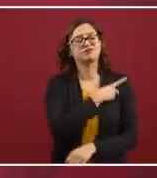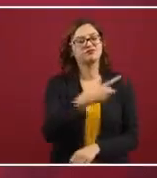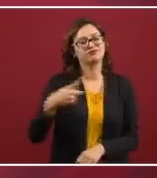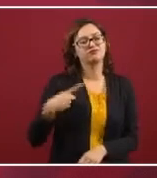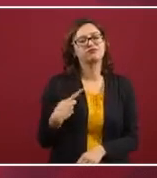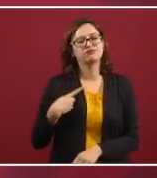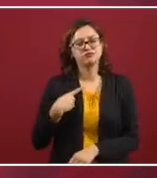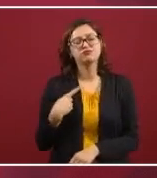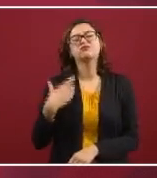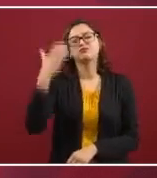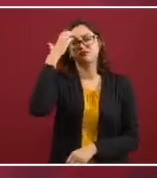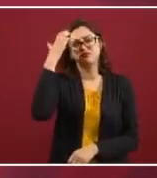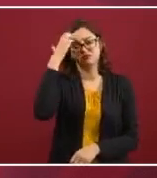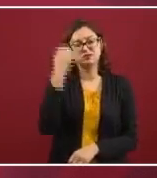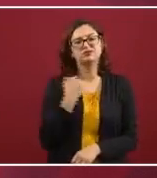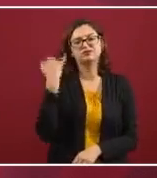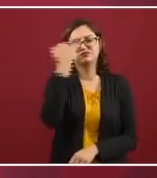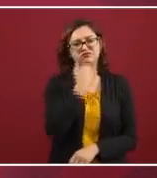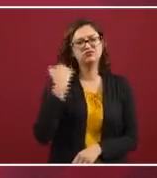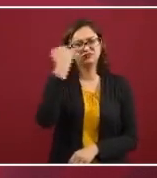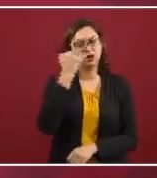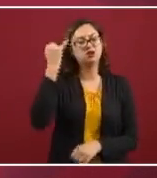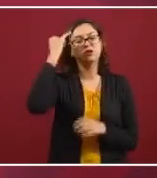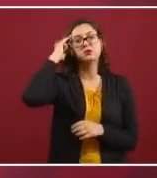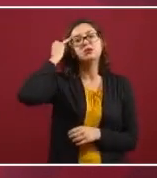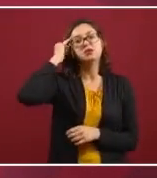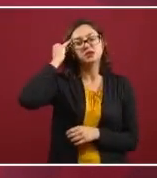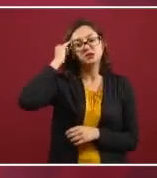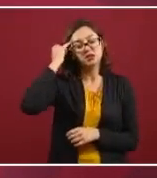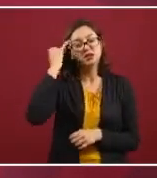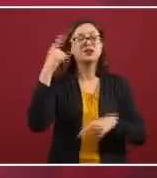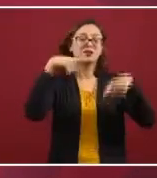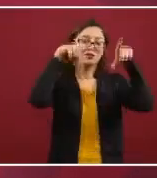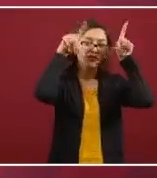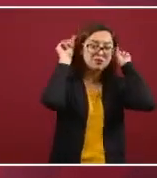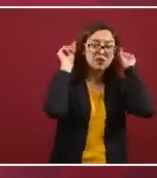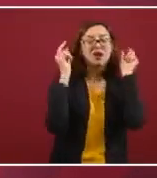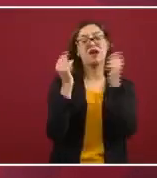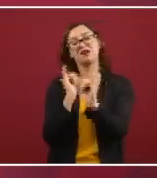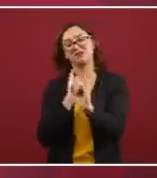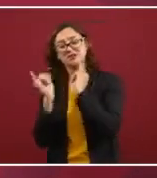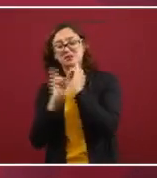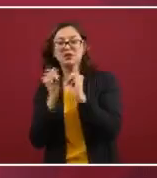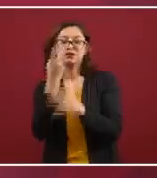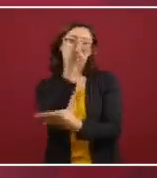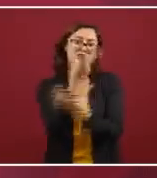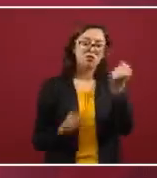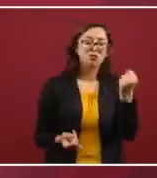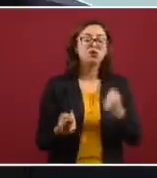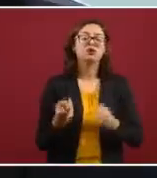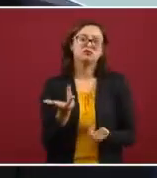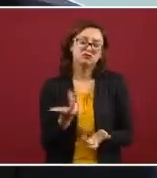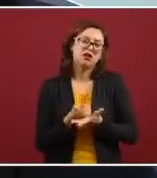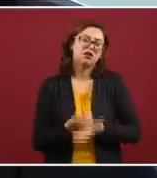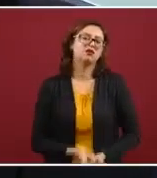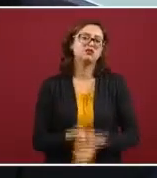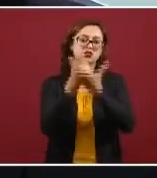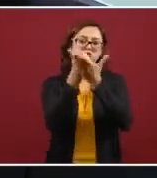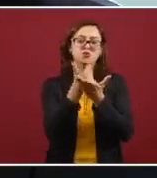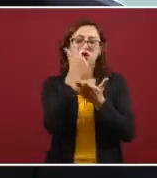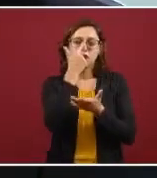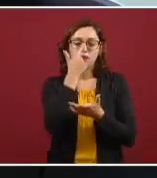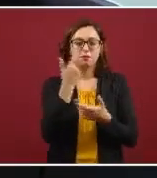lenguas maternas y en ese sentido funcionan como intérpretes entre los pacientes y los